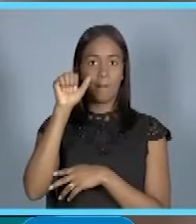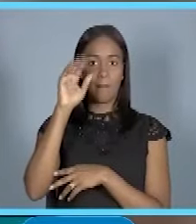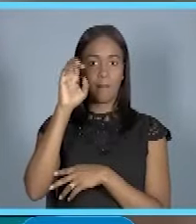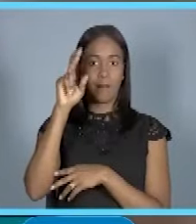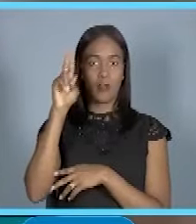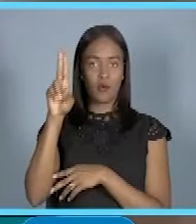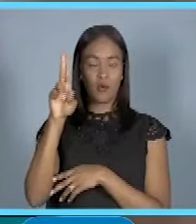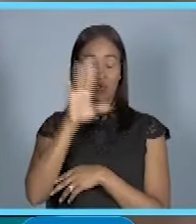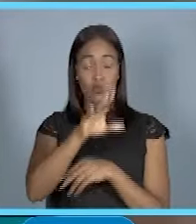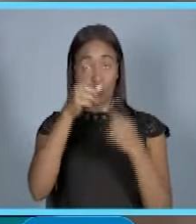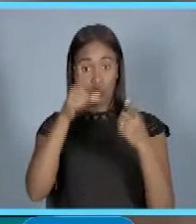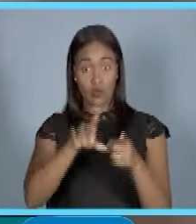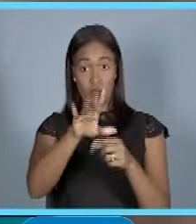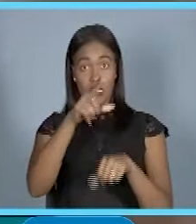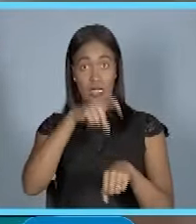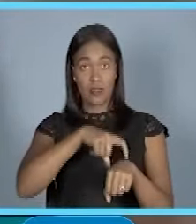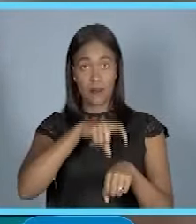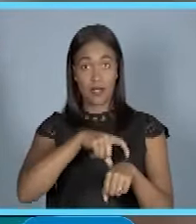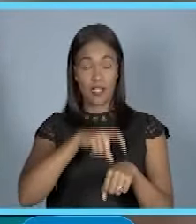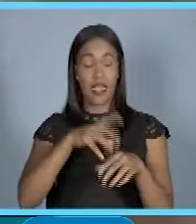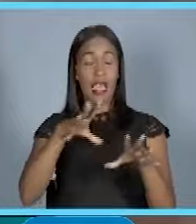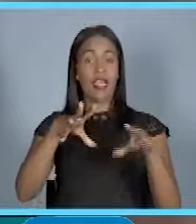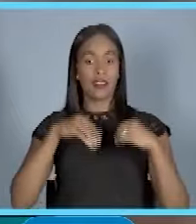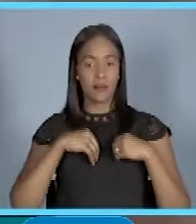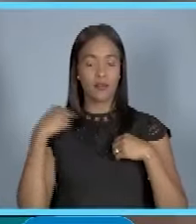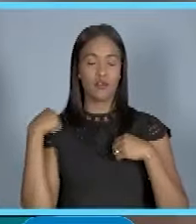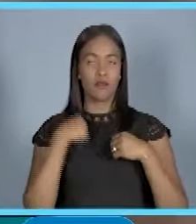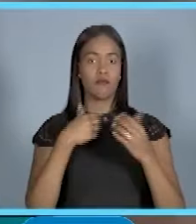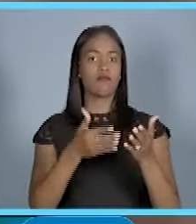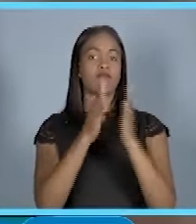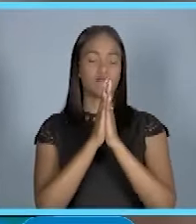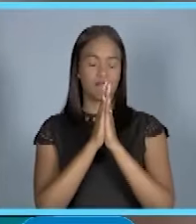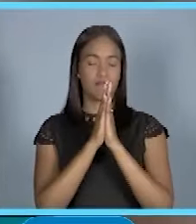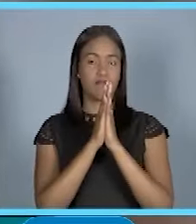que en su momento acepten nuestra solicitud